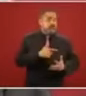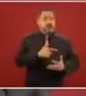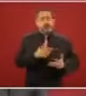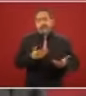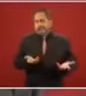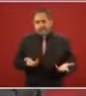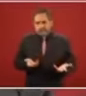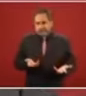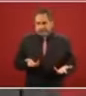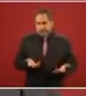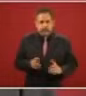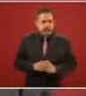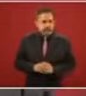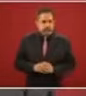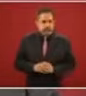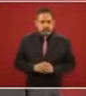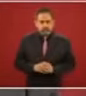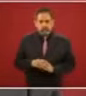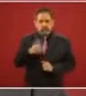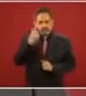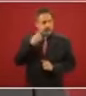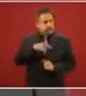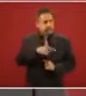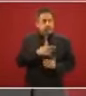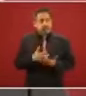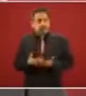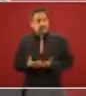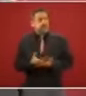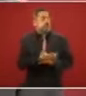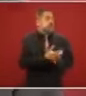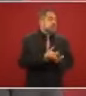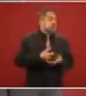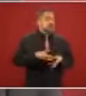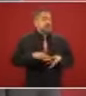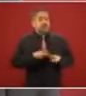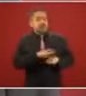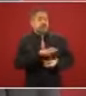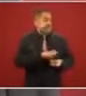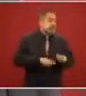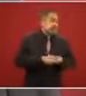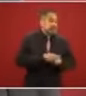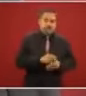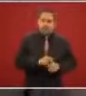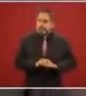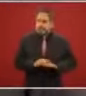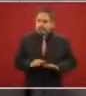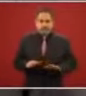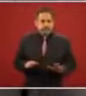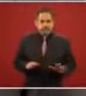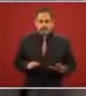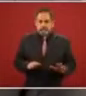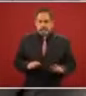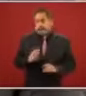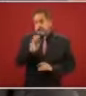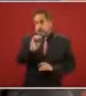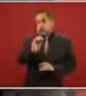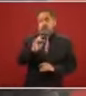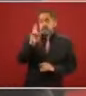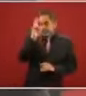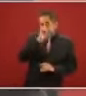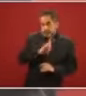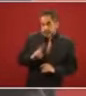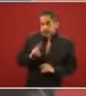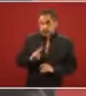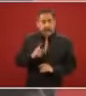para poder financiar el presupuesto, o peor aún,